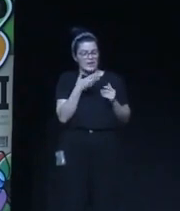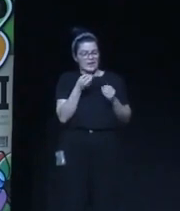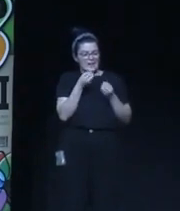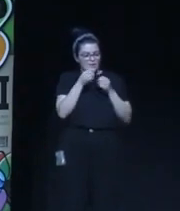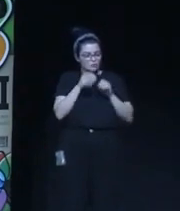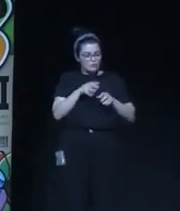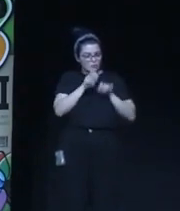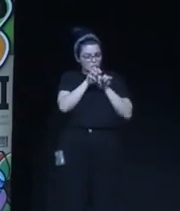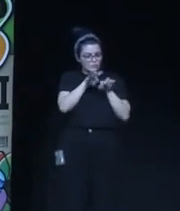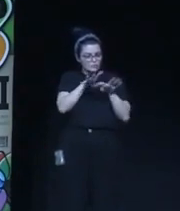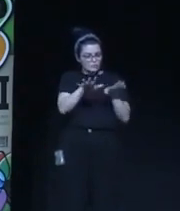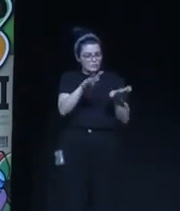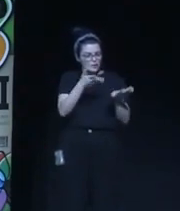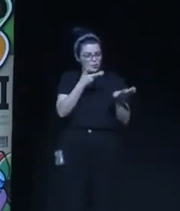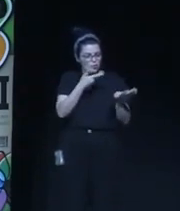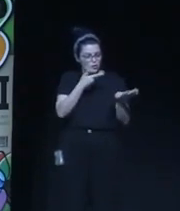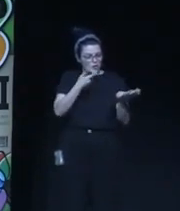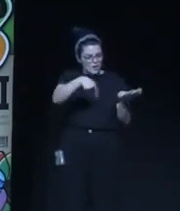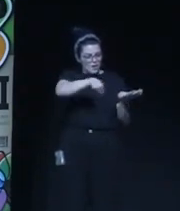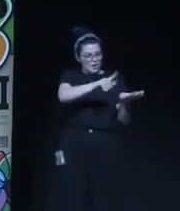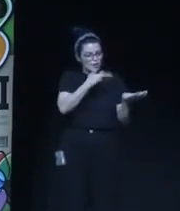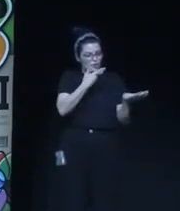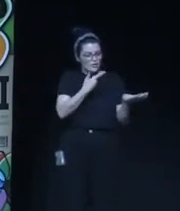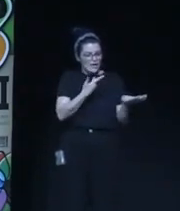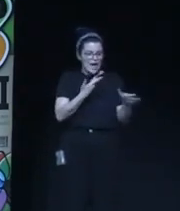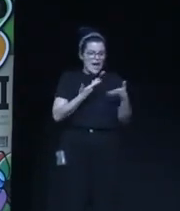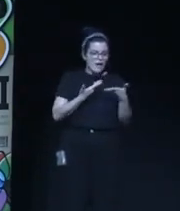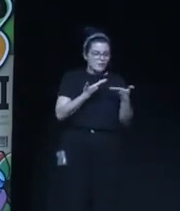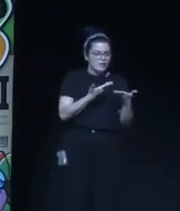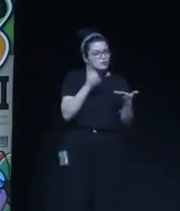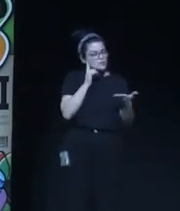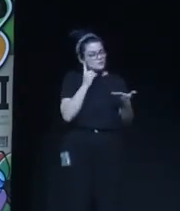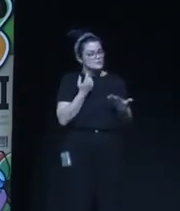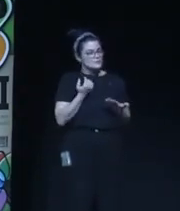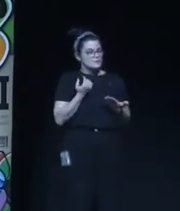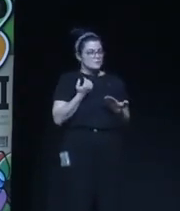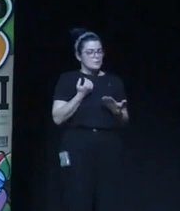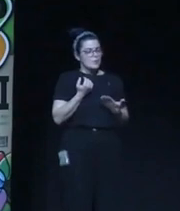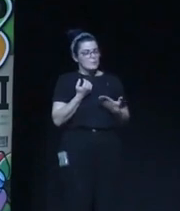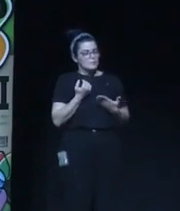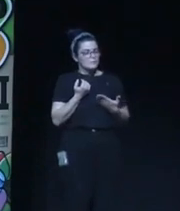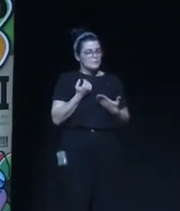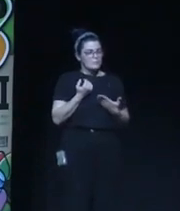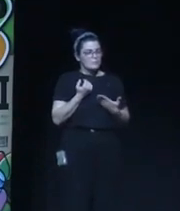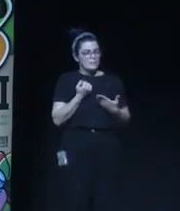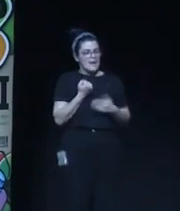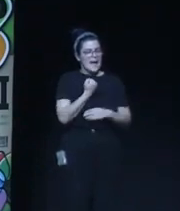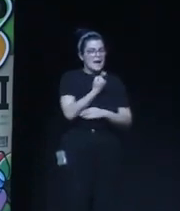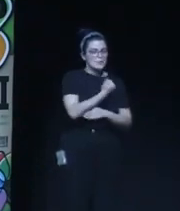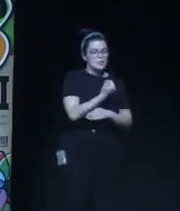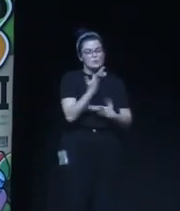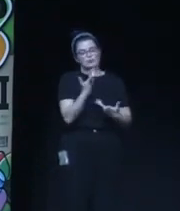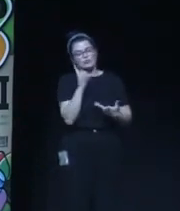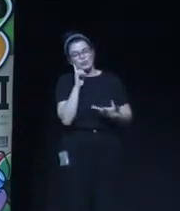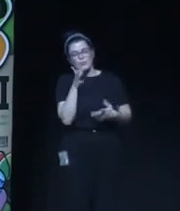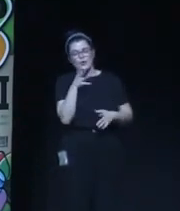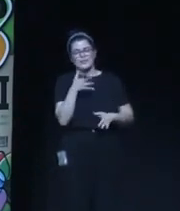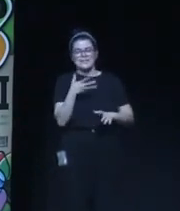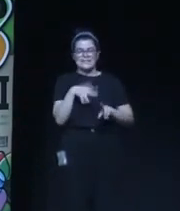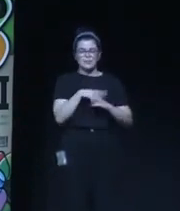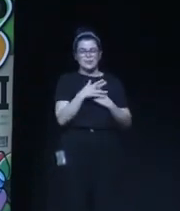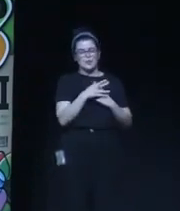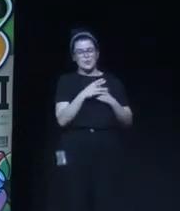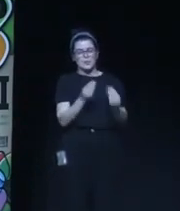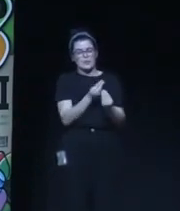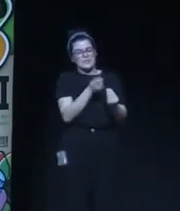entiendo, no sé si paliar, porque es difícilmente paliable lo que se está pasando, pero hay algo que el hecho de que